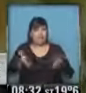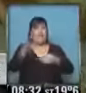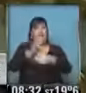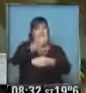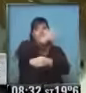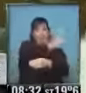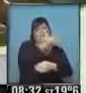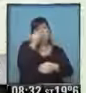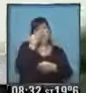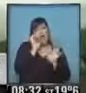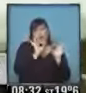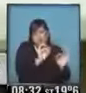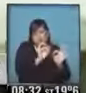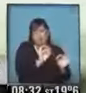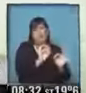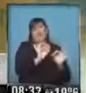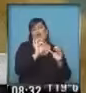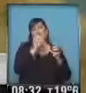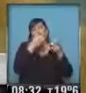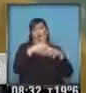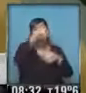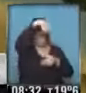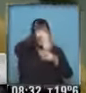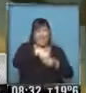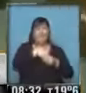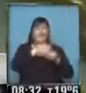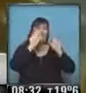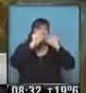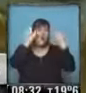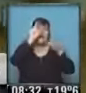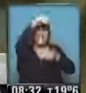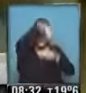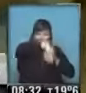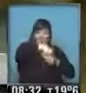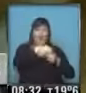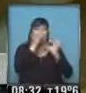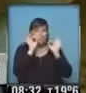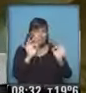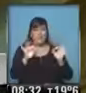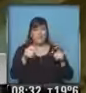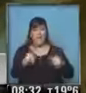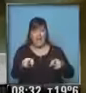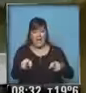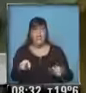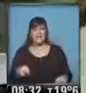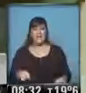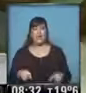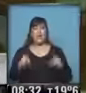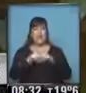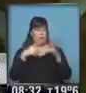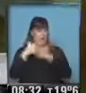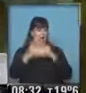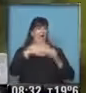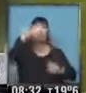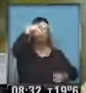de llenado con los confites, con la sorpresa, los que lo tienen. Y en esta cinta, luego, en forma manual,